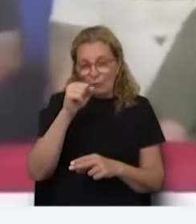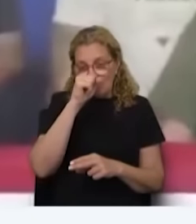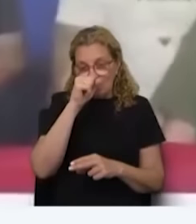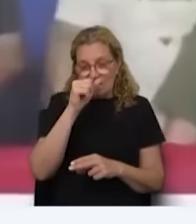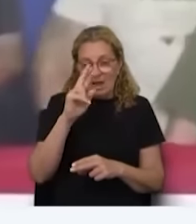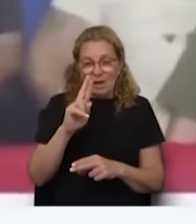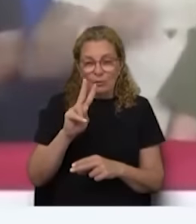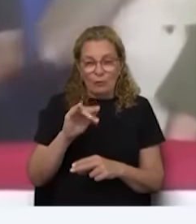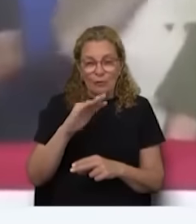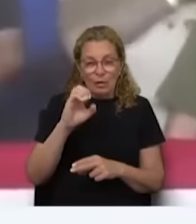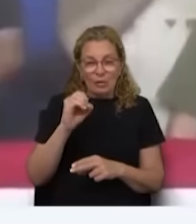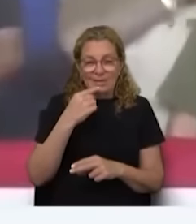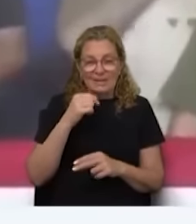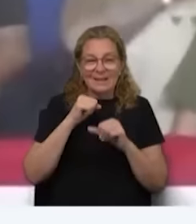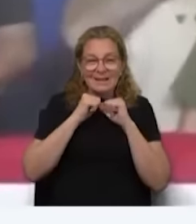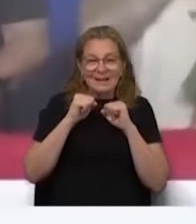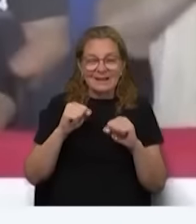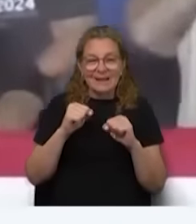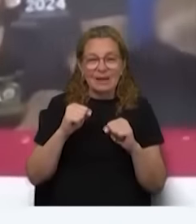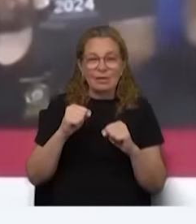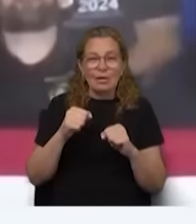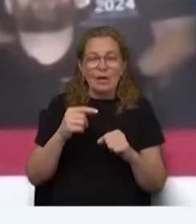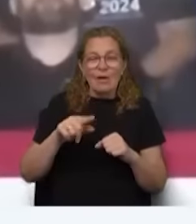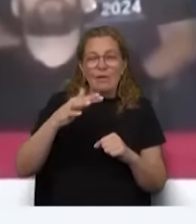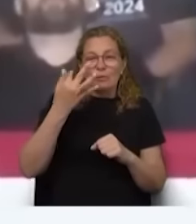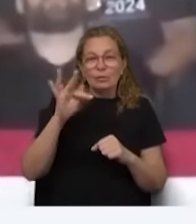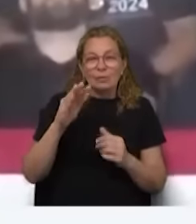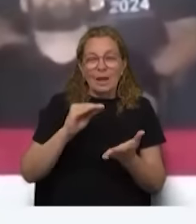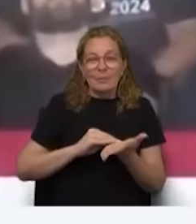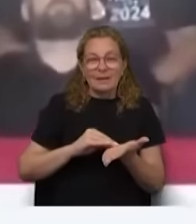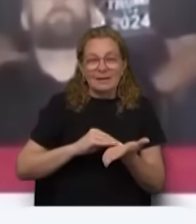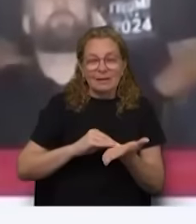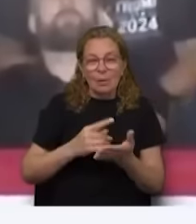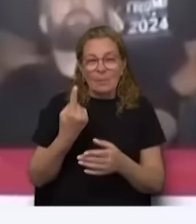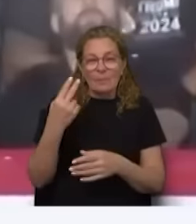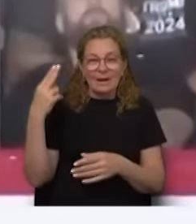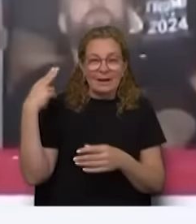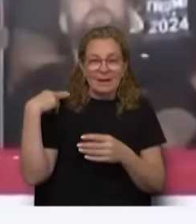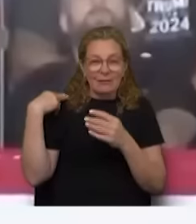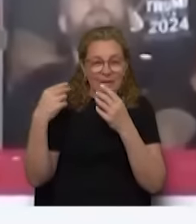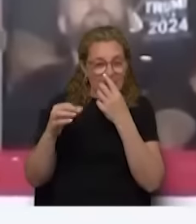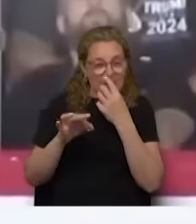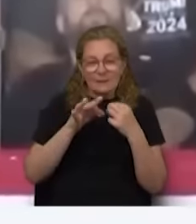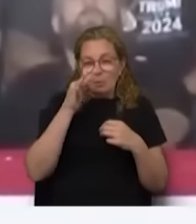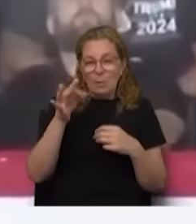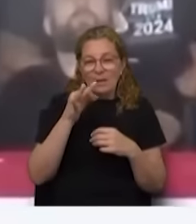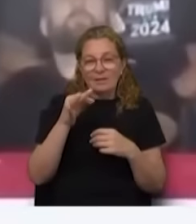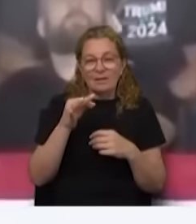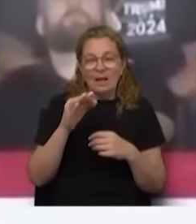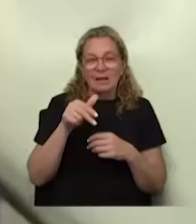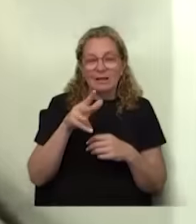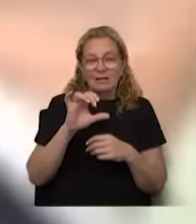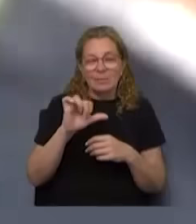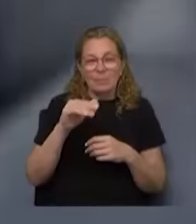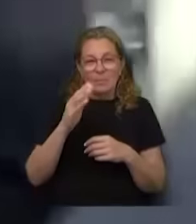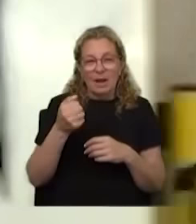Rubio para el cargo de secretario de estado en la futura administración siendo el primer jefe de la diplomacia de Estados Unidos de origen hispano